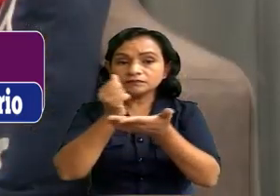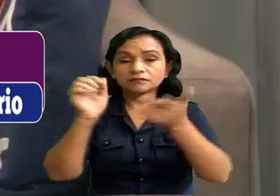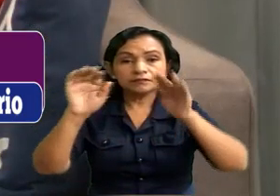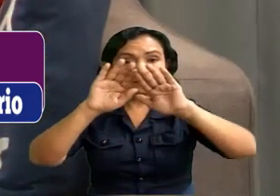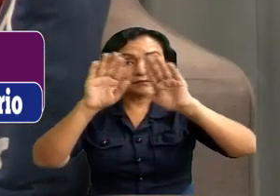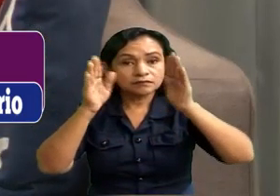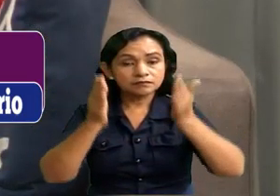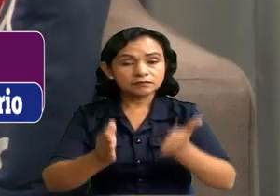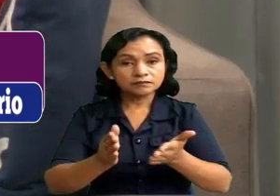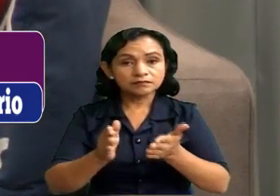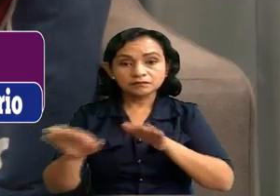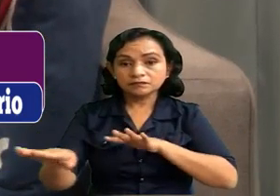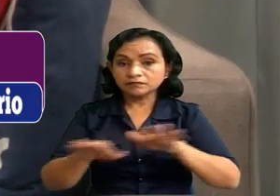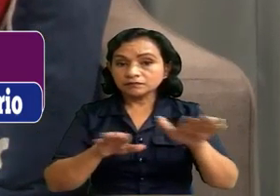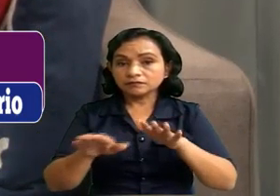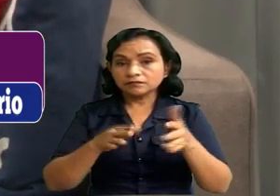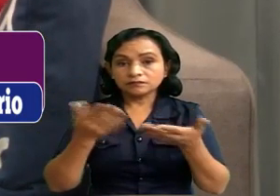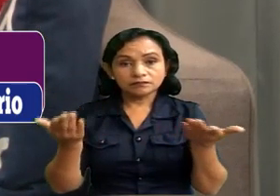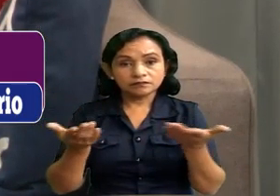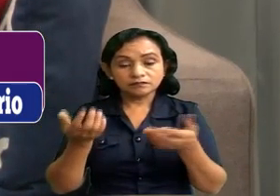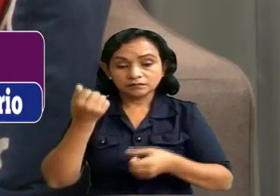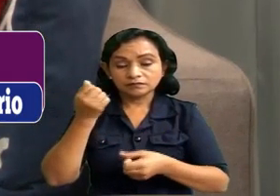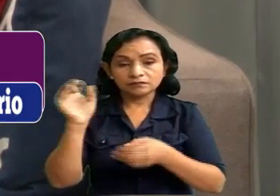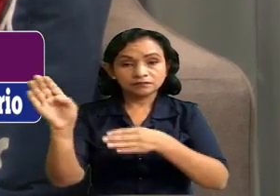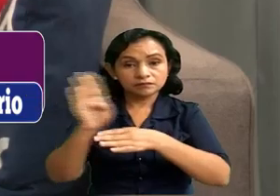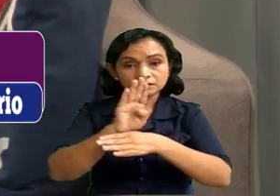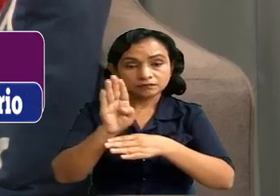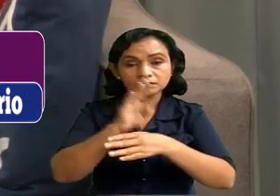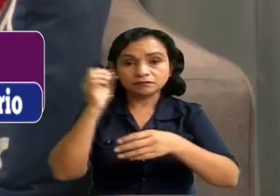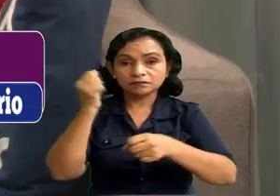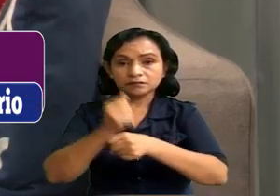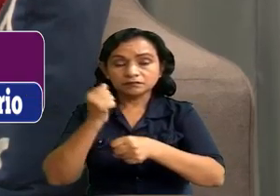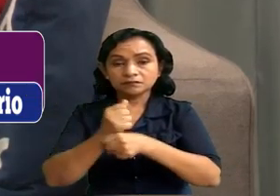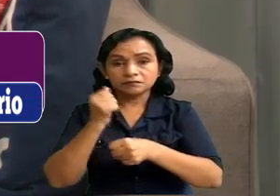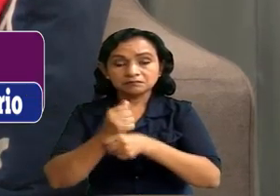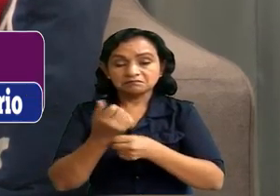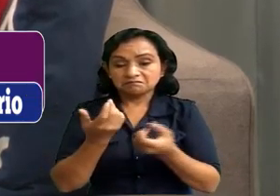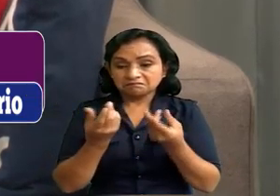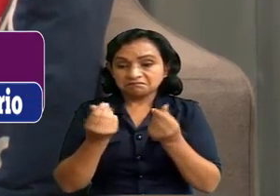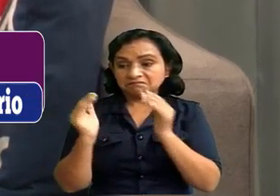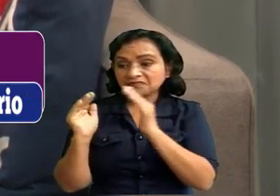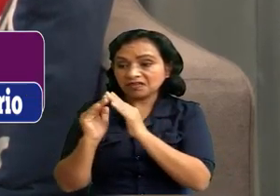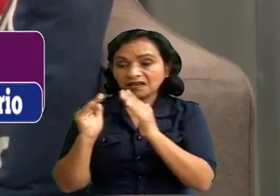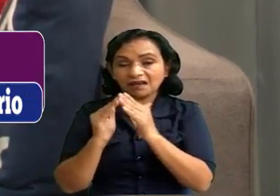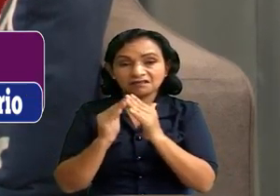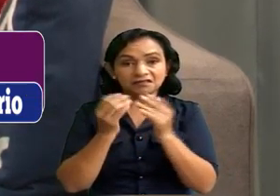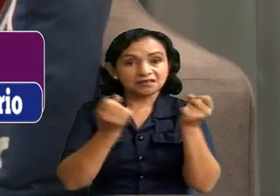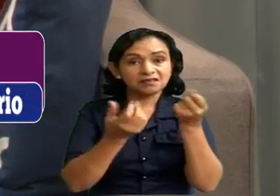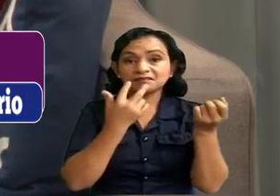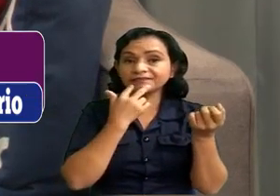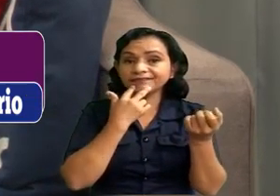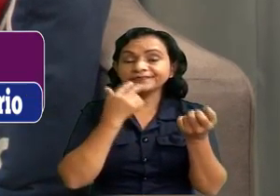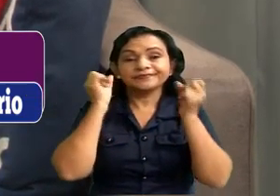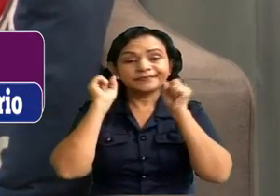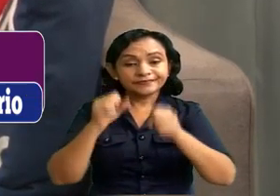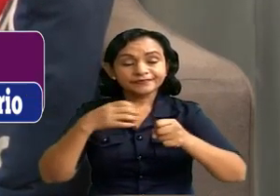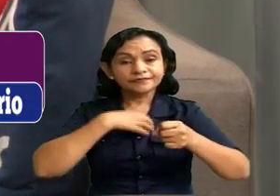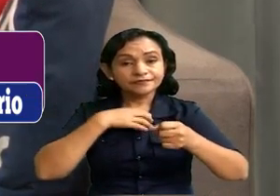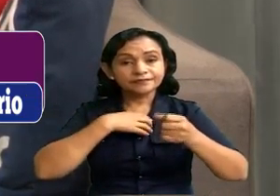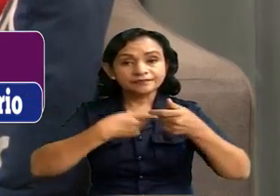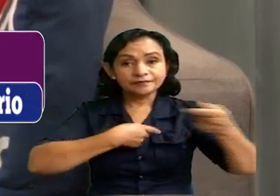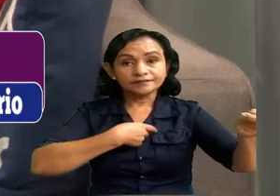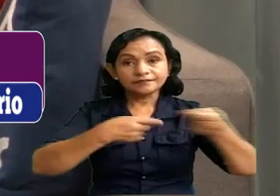mujeres que no pueden acceder a los bancos porque no tienen garantías prendarias pudieran poner sus propios